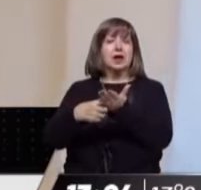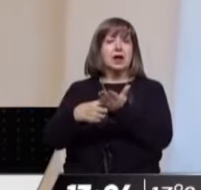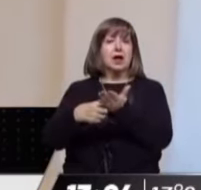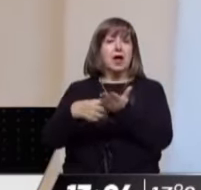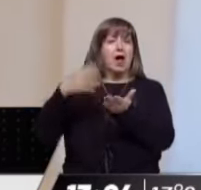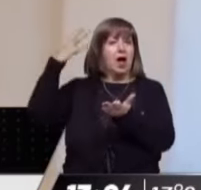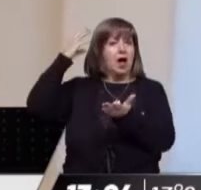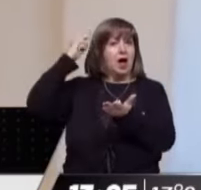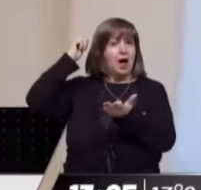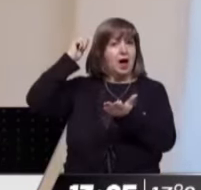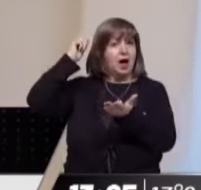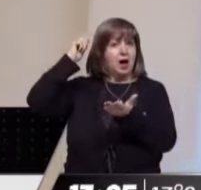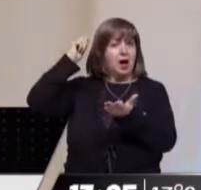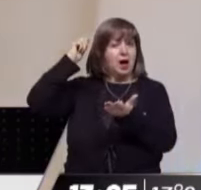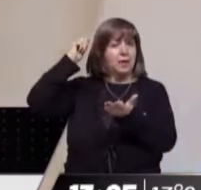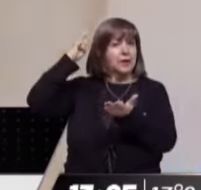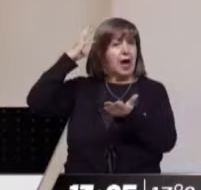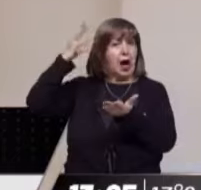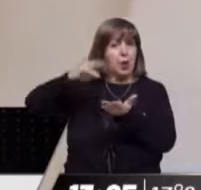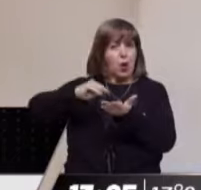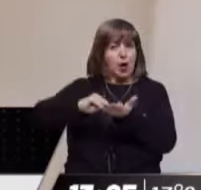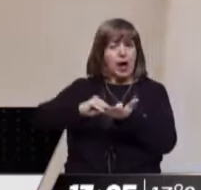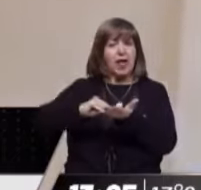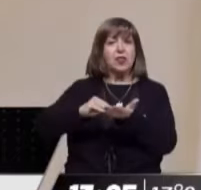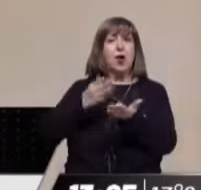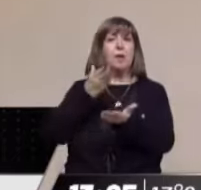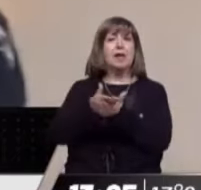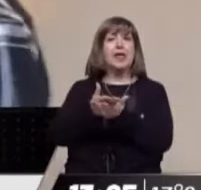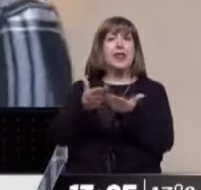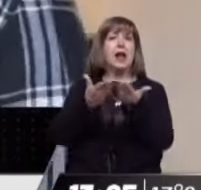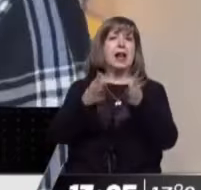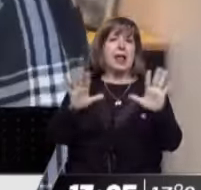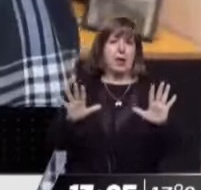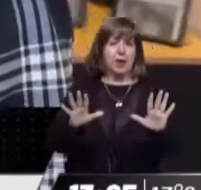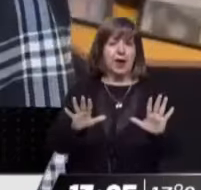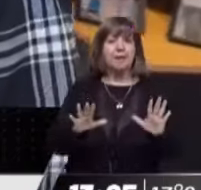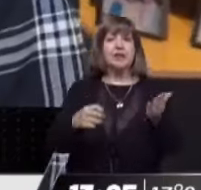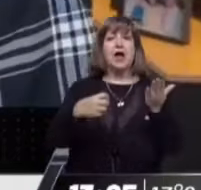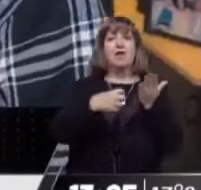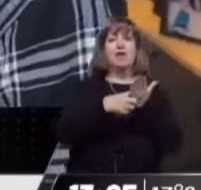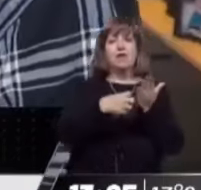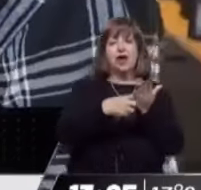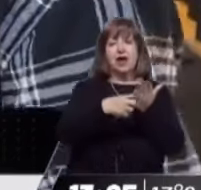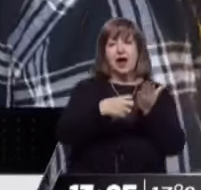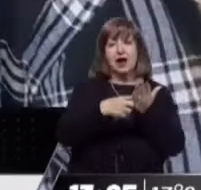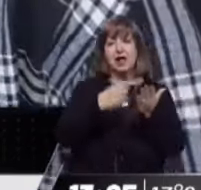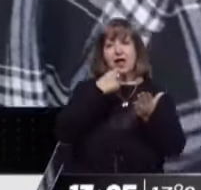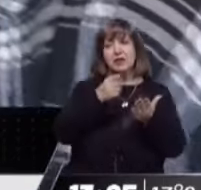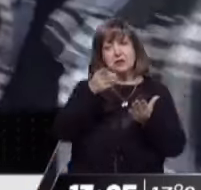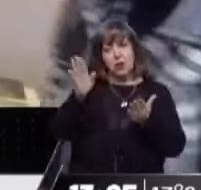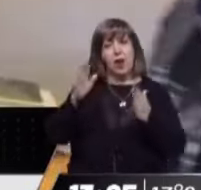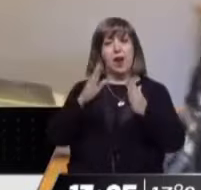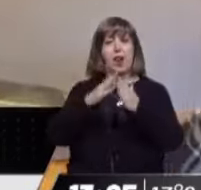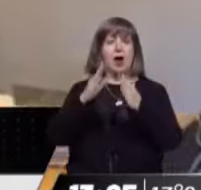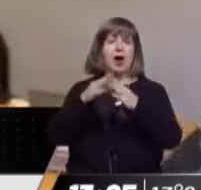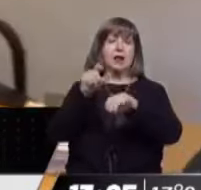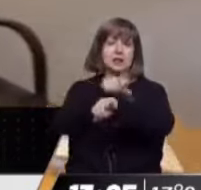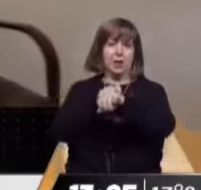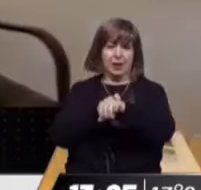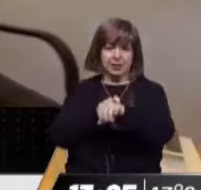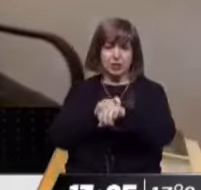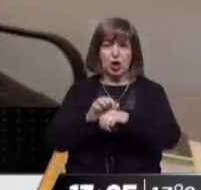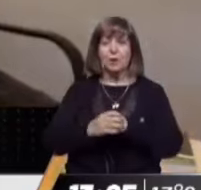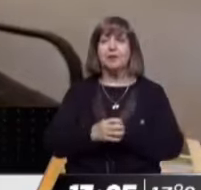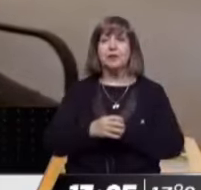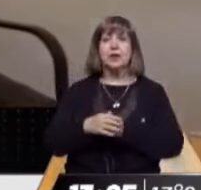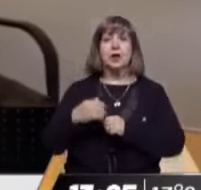pide la liberación de Cacho Garay. Estamos aquí con el abogado, que nos va a dar más precisiones sobre la audiencia de hoy a las 4 de la tarde. Sí, ¿qué tal? Buenas